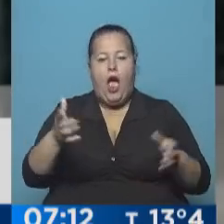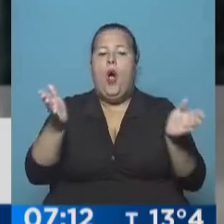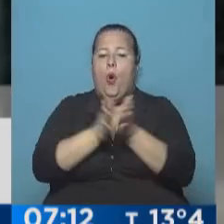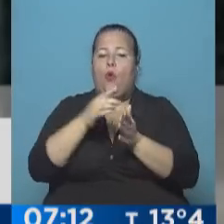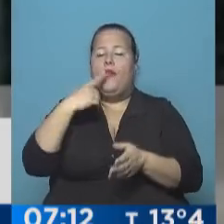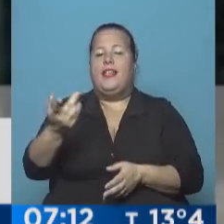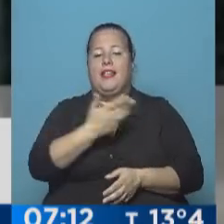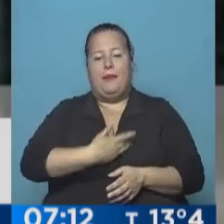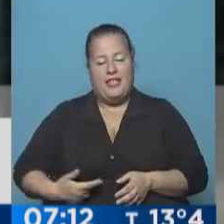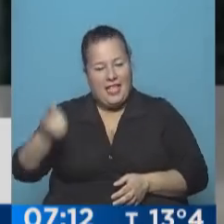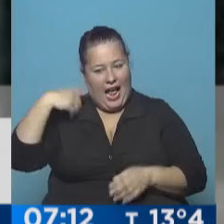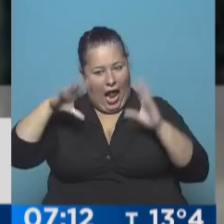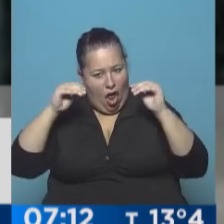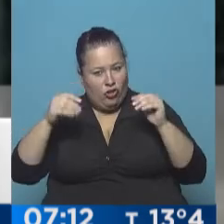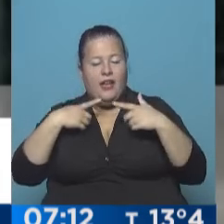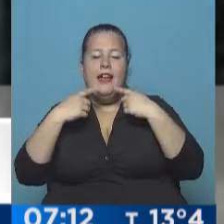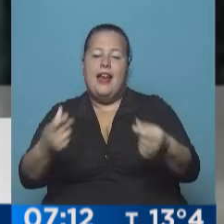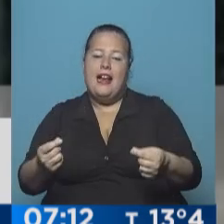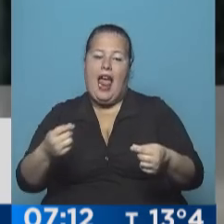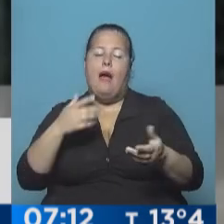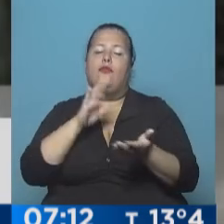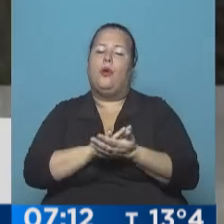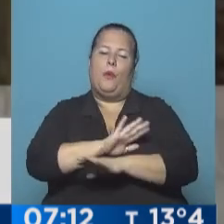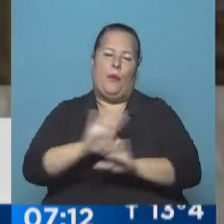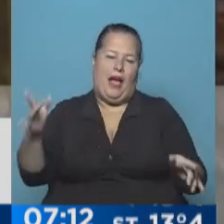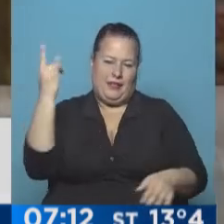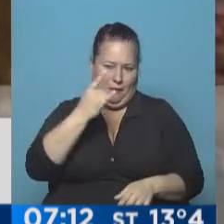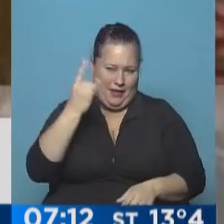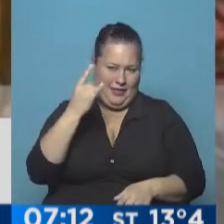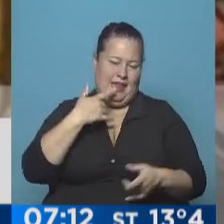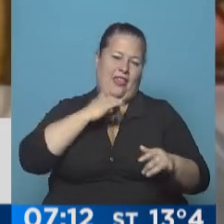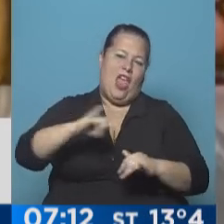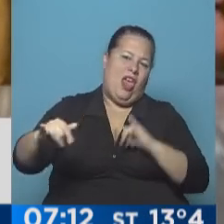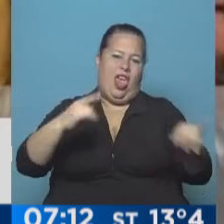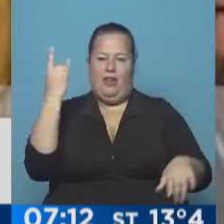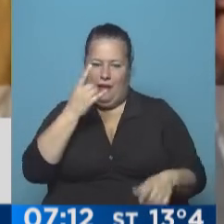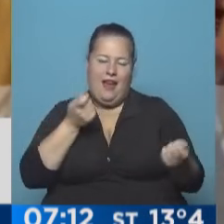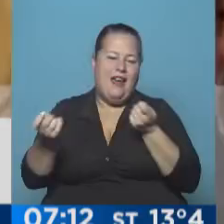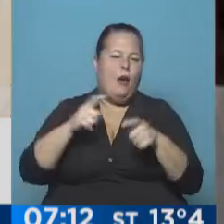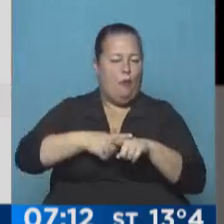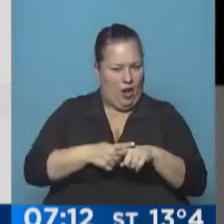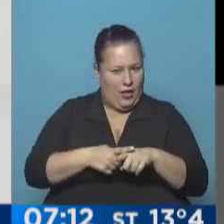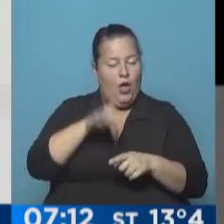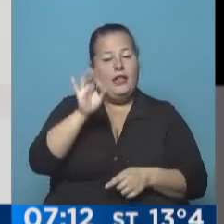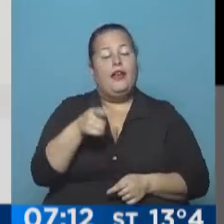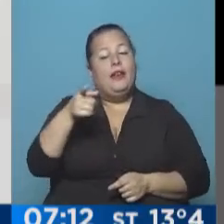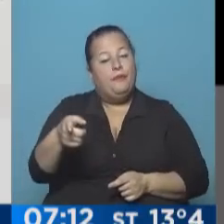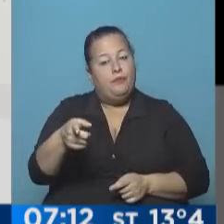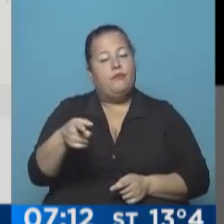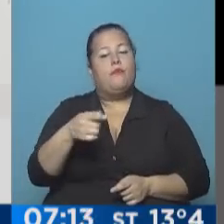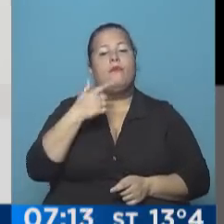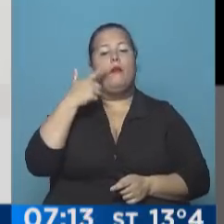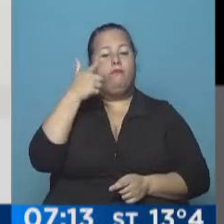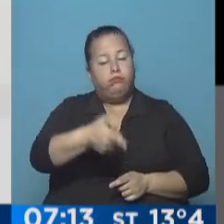que dijo la presidenta anoche, porque le reclamó a la oposición que termine con las mentiras, con las falsas denuncias, operaciones políticas. ¿Sabes qué? Él le dieron